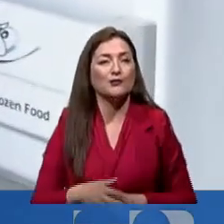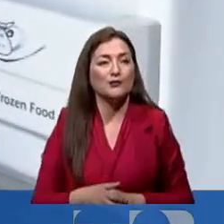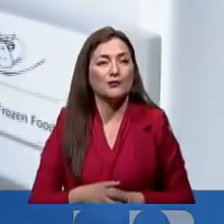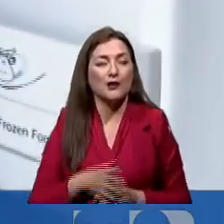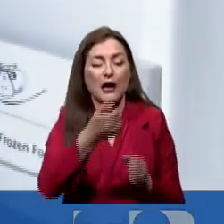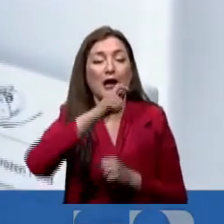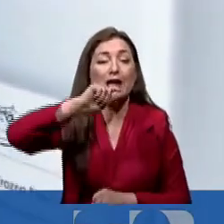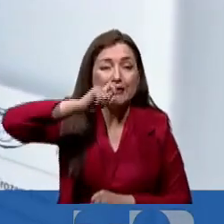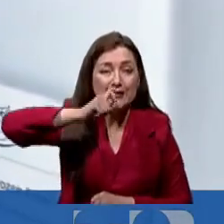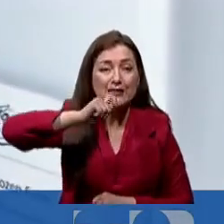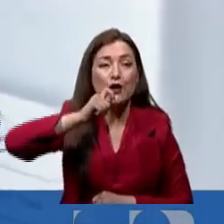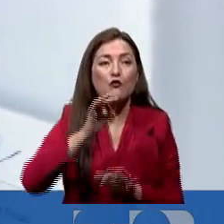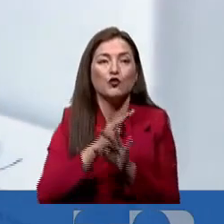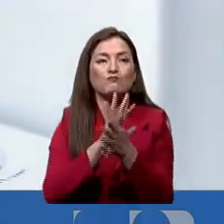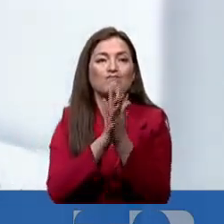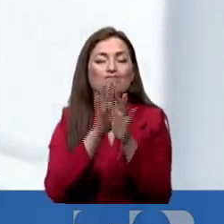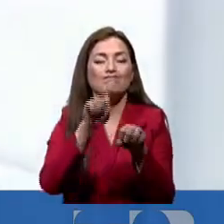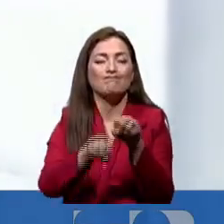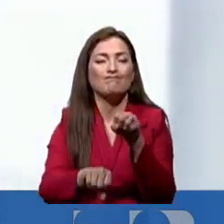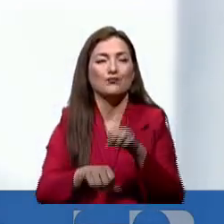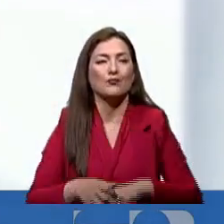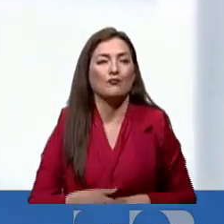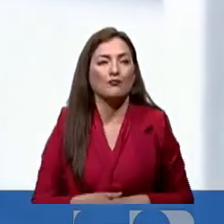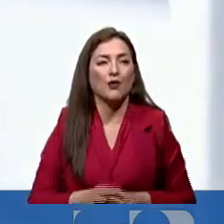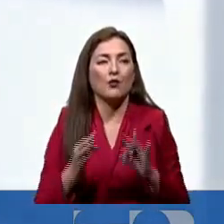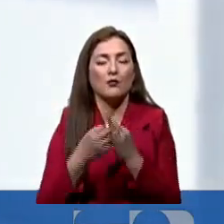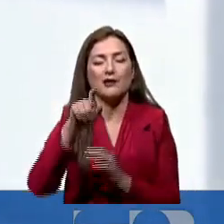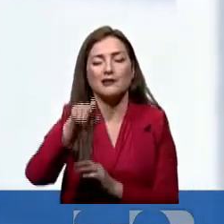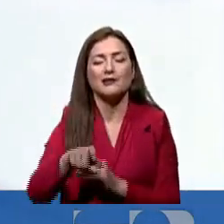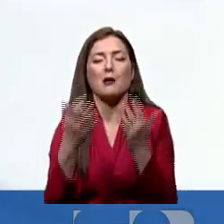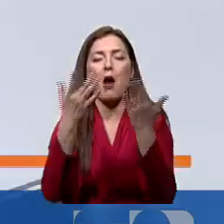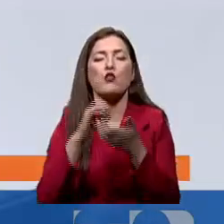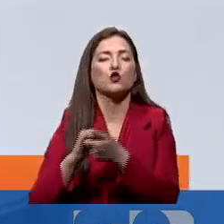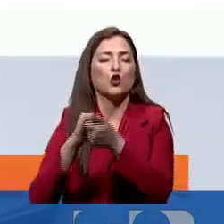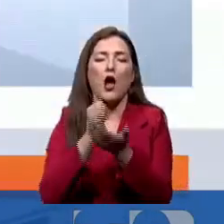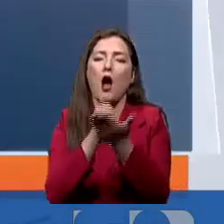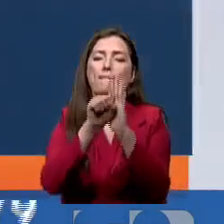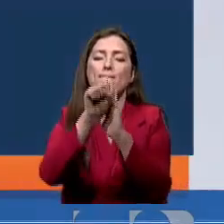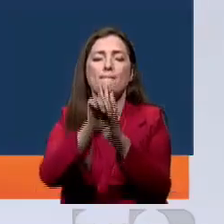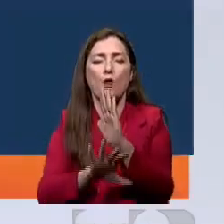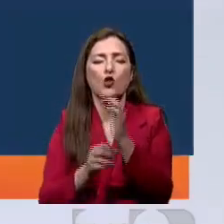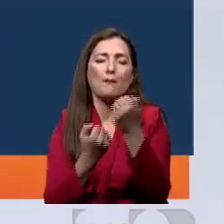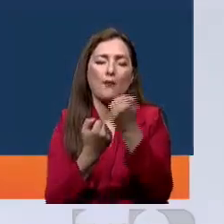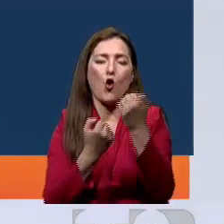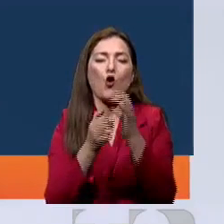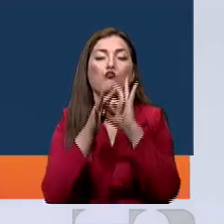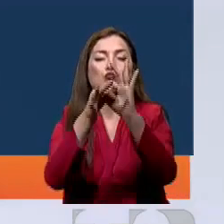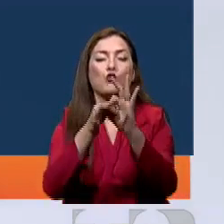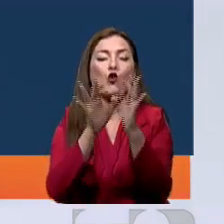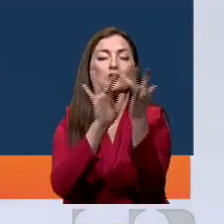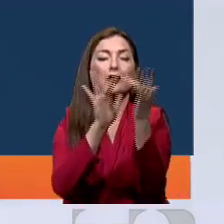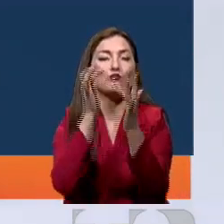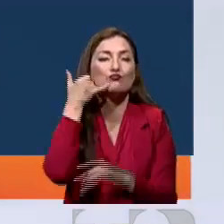su refrigerador no funciona. Hoy esta familia necesita de nuestras manos solidarias. Para colaborar, comuníquese al